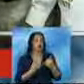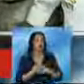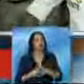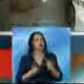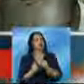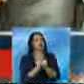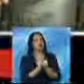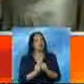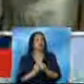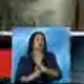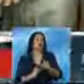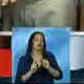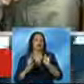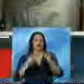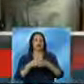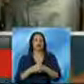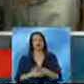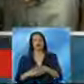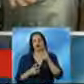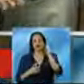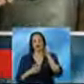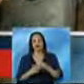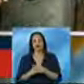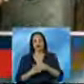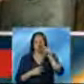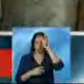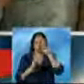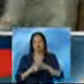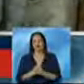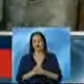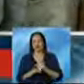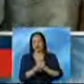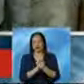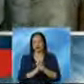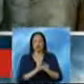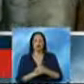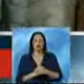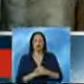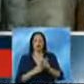candidato, con el líder de Peruanos por el Cambio, y sus candidatos al Congreso por la Libertad. Adelante.